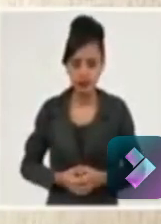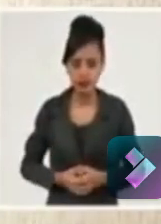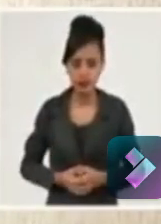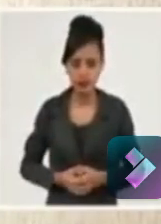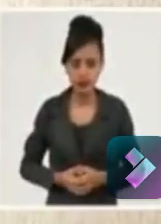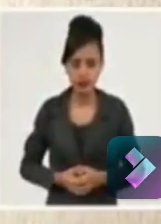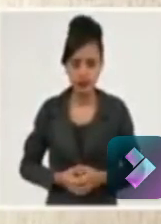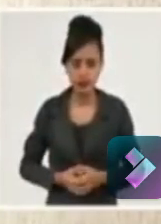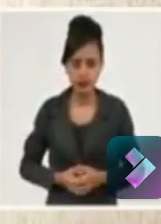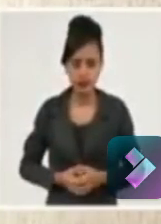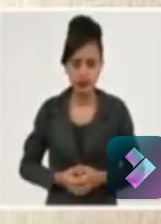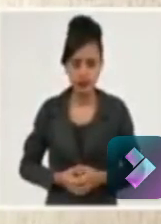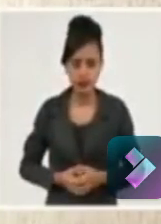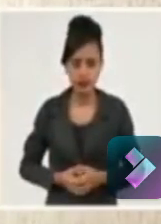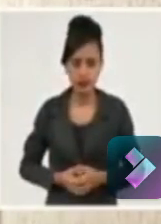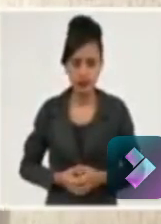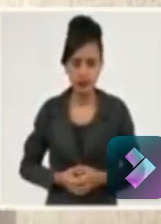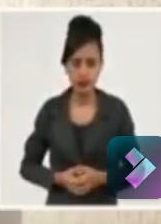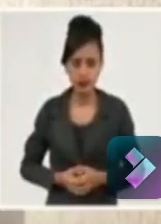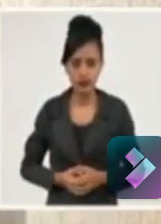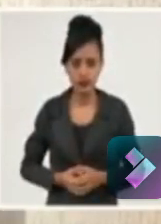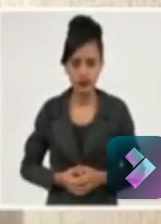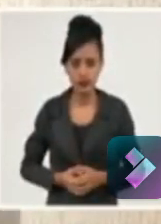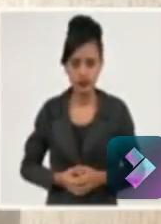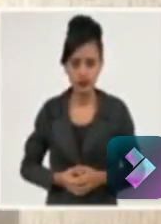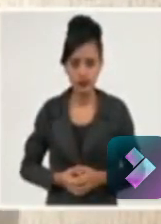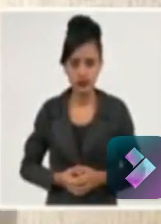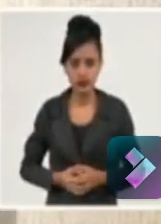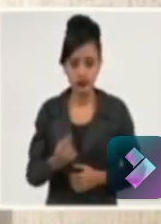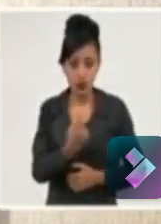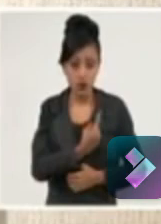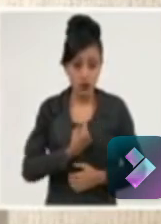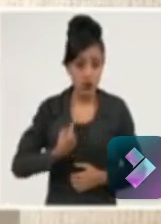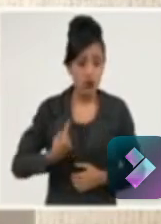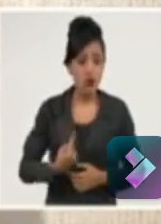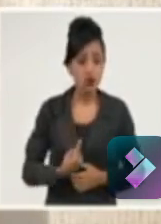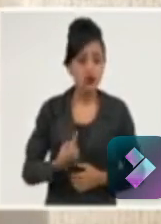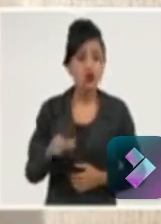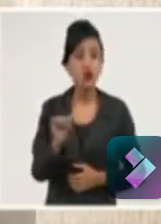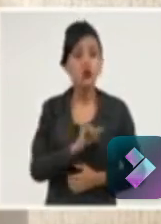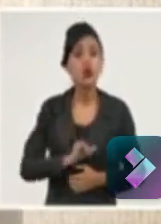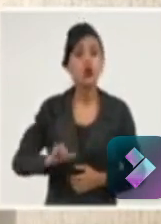Tenemos la estirpe y la enseñanza de nuestra fuerza y nuestra guía.